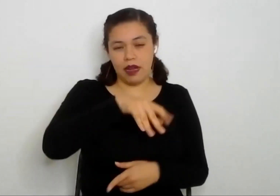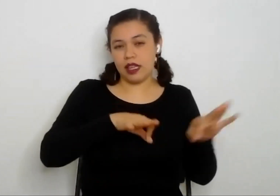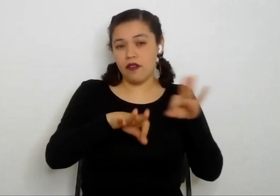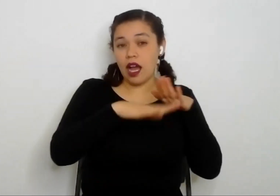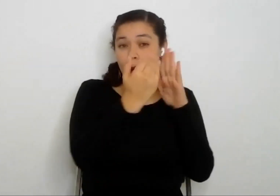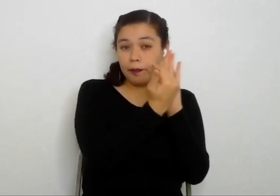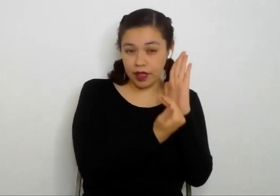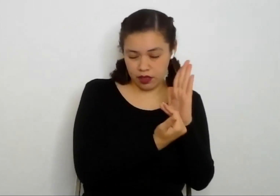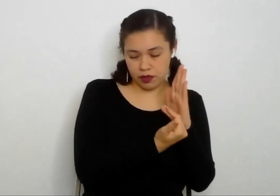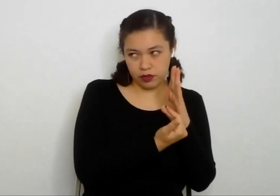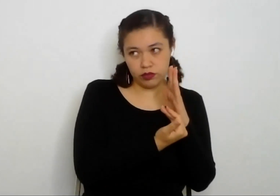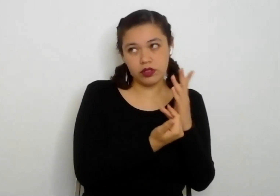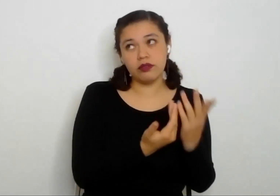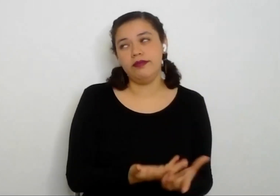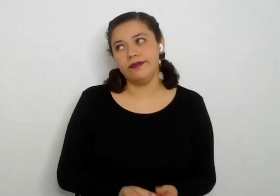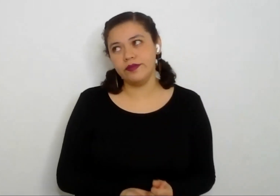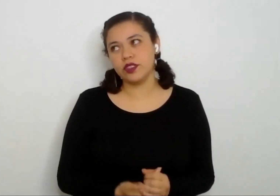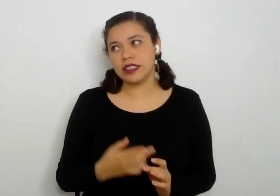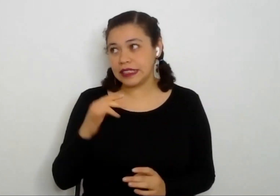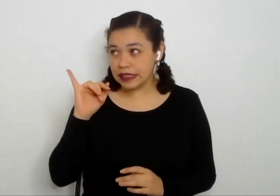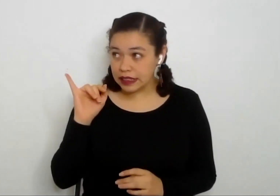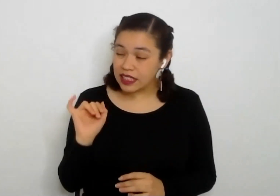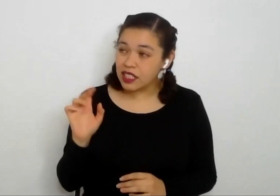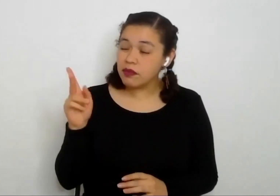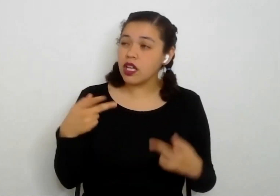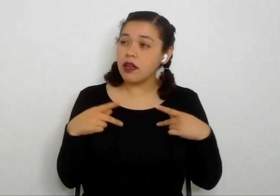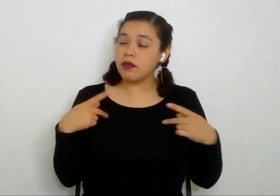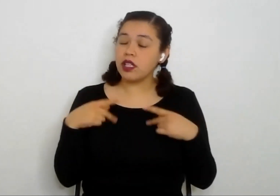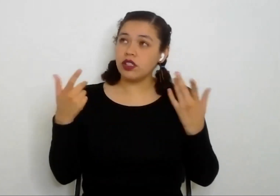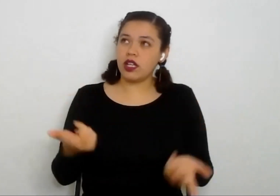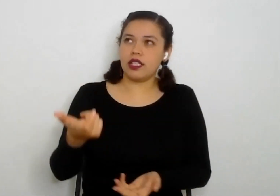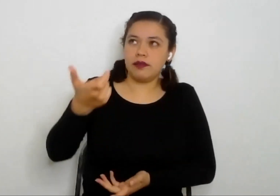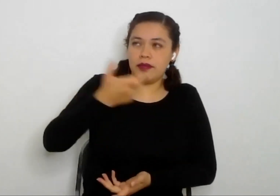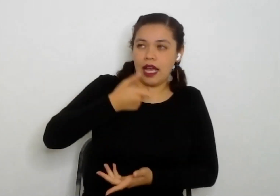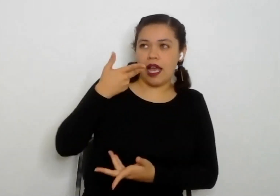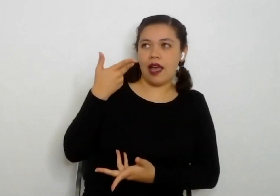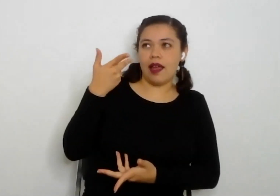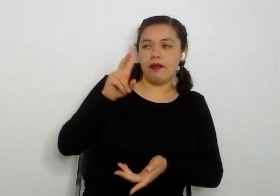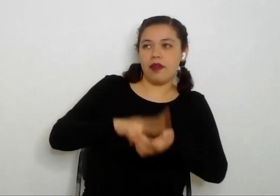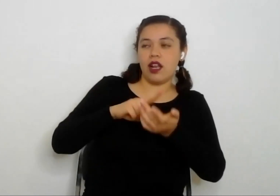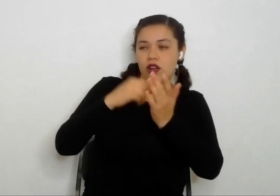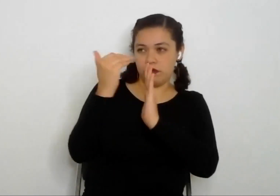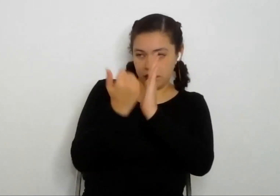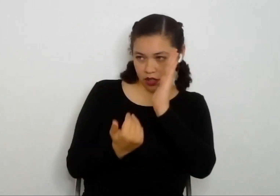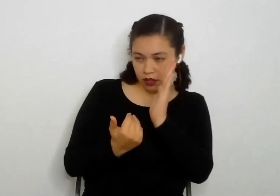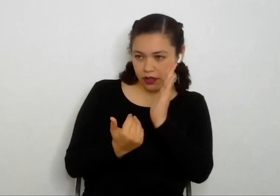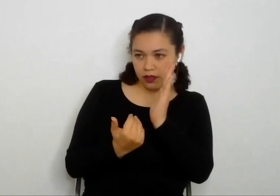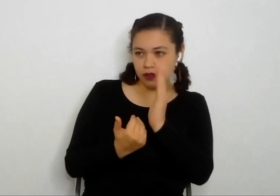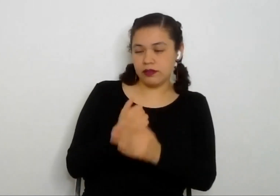Sirve en el sentido de que las personas que cobran el salario mínimo, pues poco a poco van